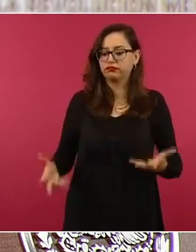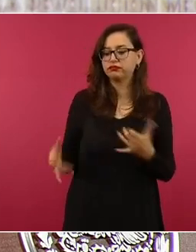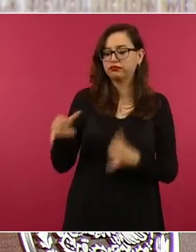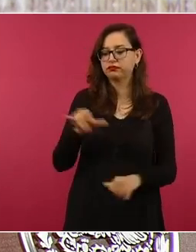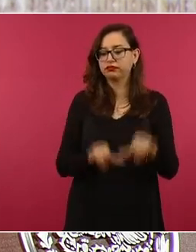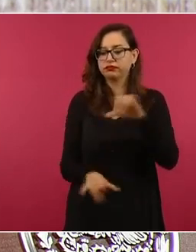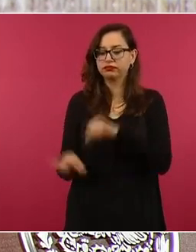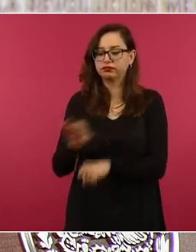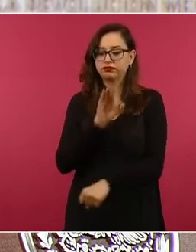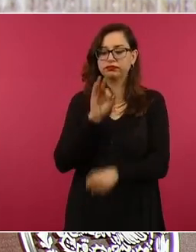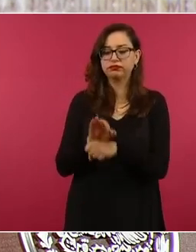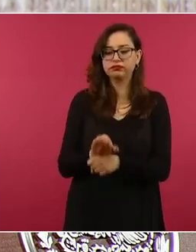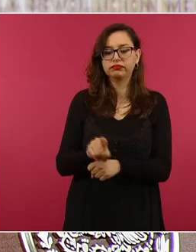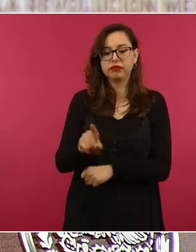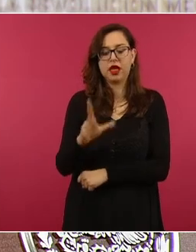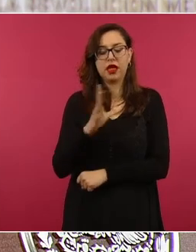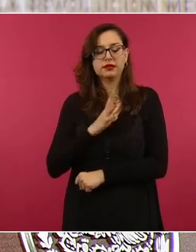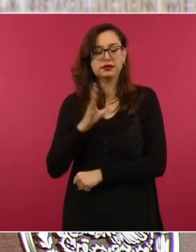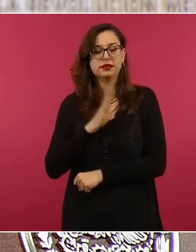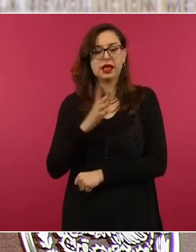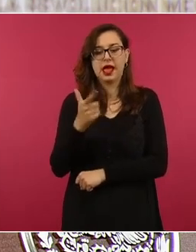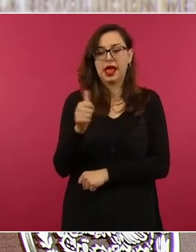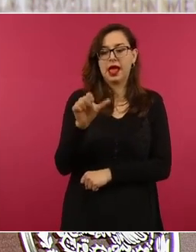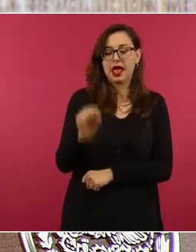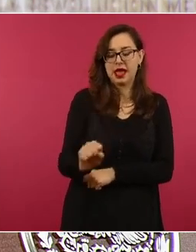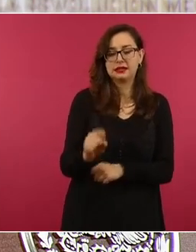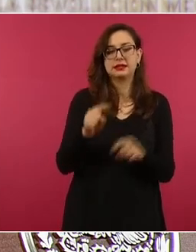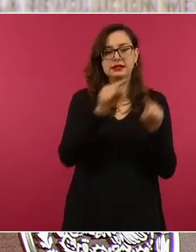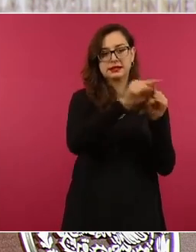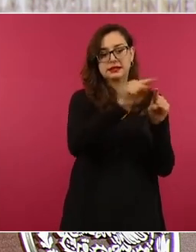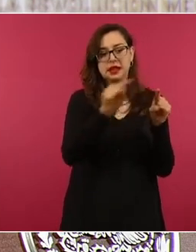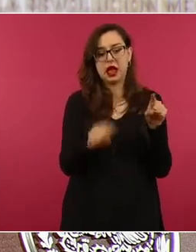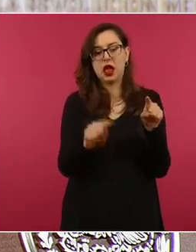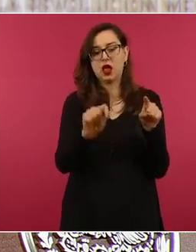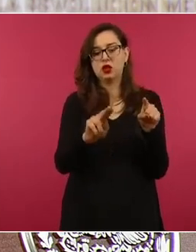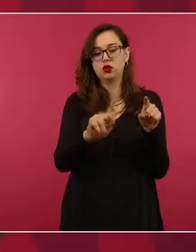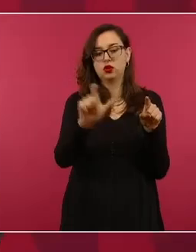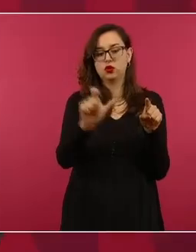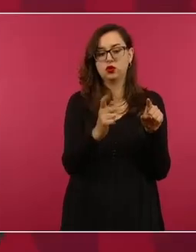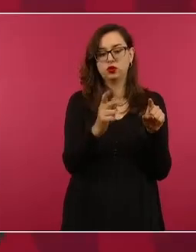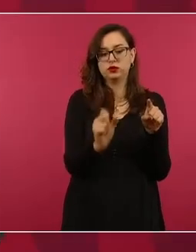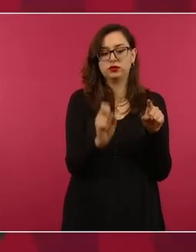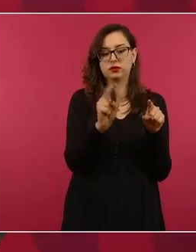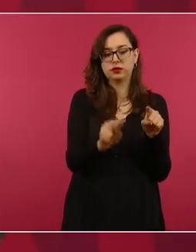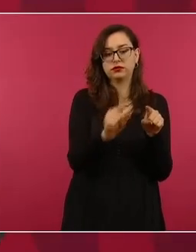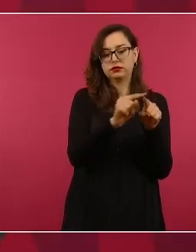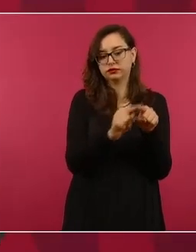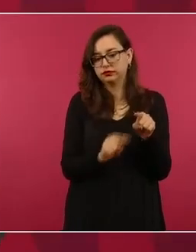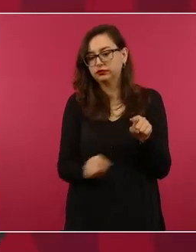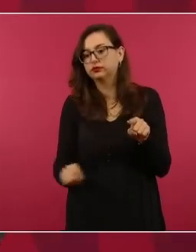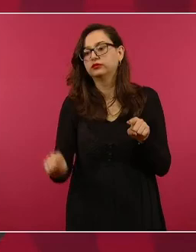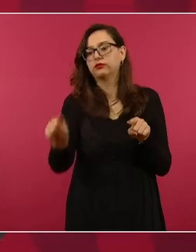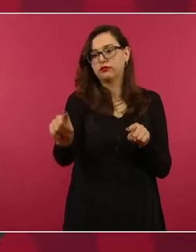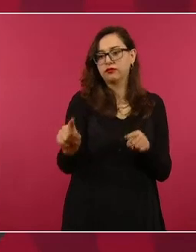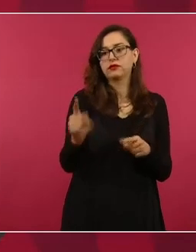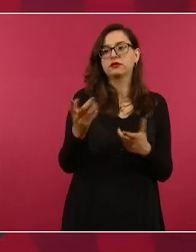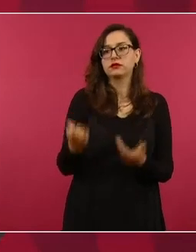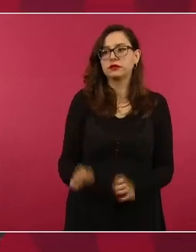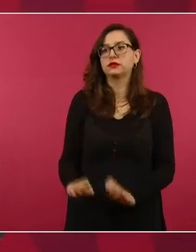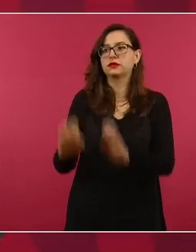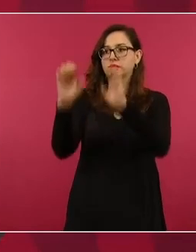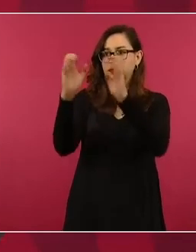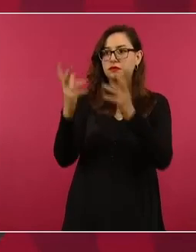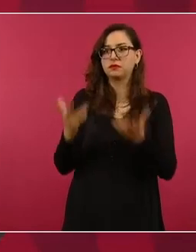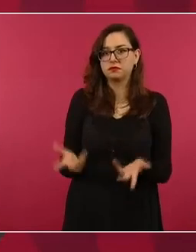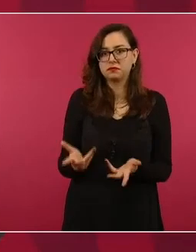porque tenemos el gas que llega a Tuxpan, tenemos instalaciones. Si ya no